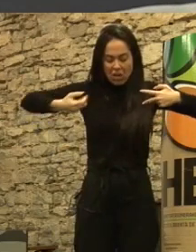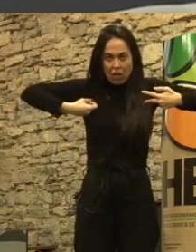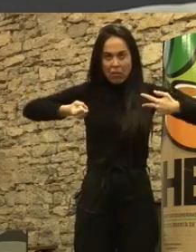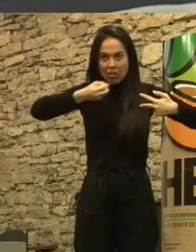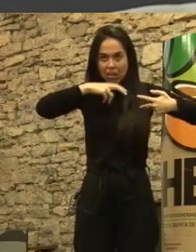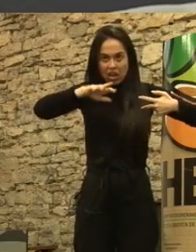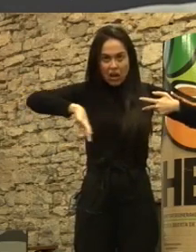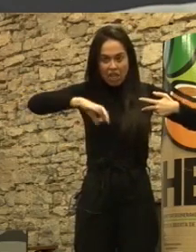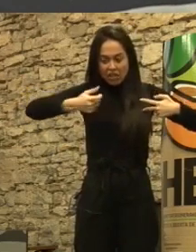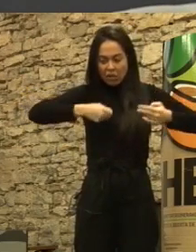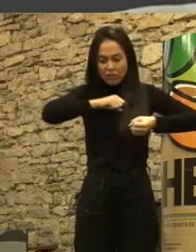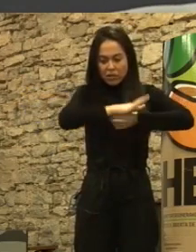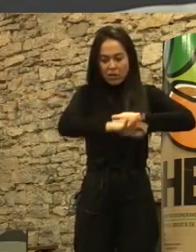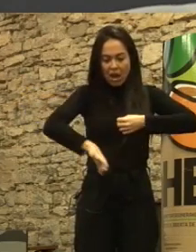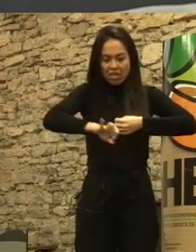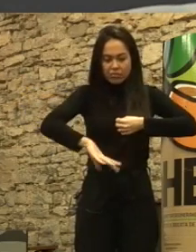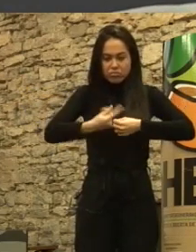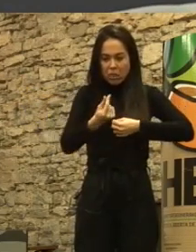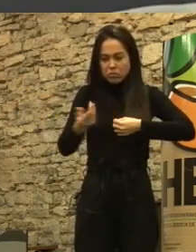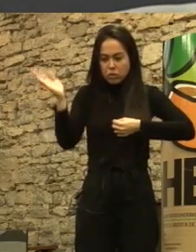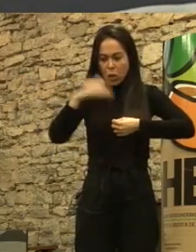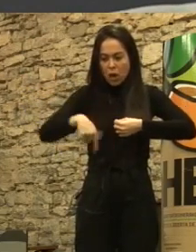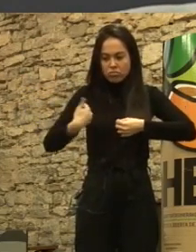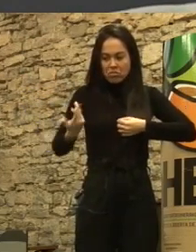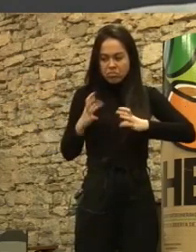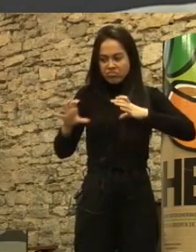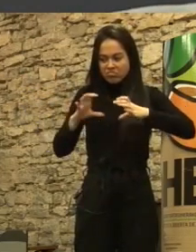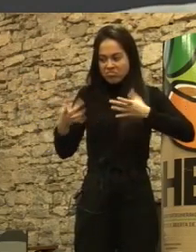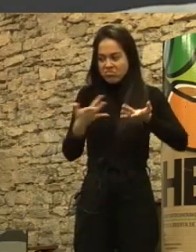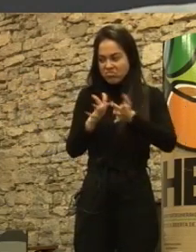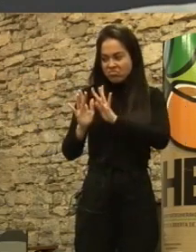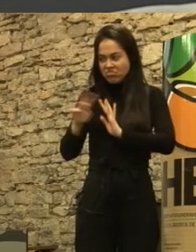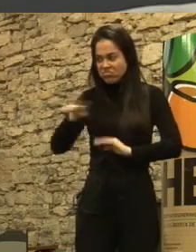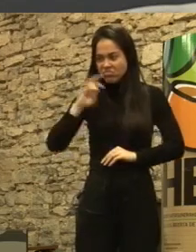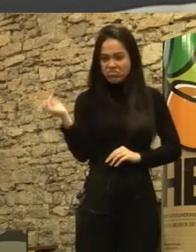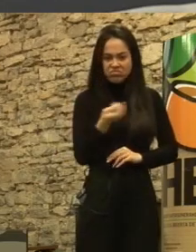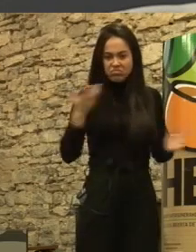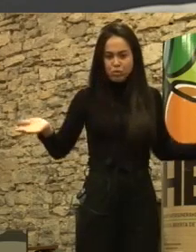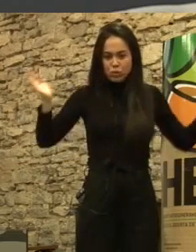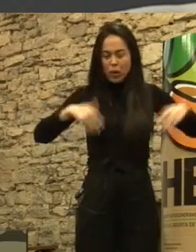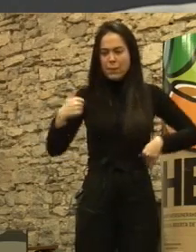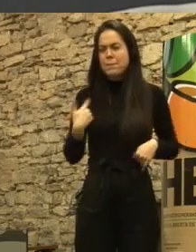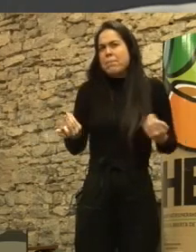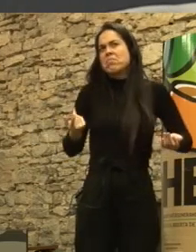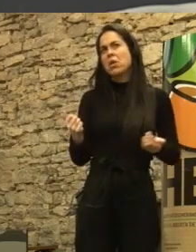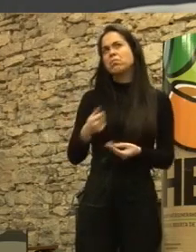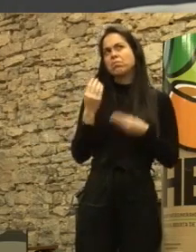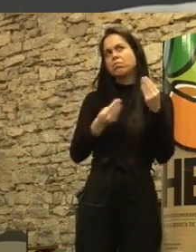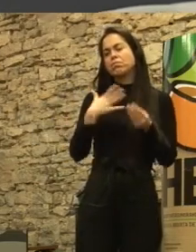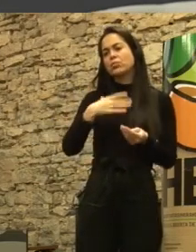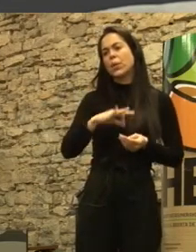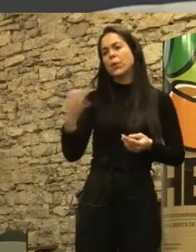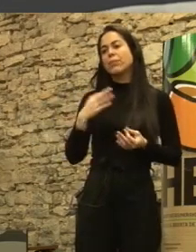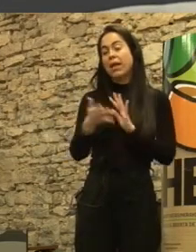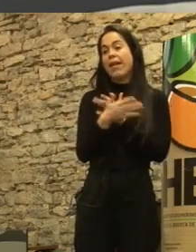no tengo influencia, no tengo dinero, no tengo medios de comunicación, no tengo nada, ¿qué es lo que puedo hacer? Entonces es una especie como de catálogo de posibilidades que tenemos. Lo voy a contar